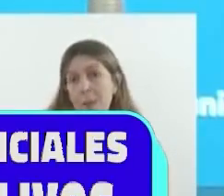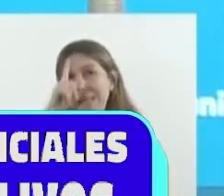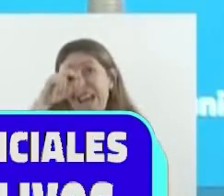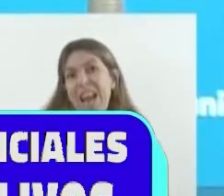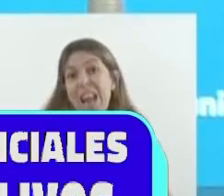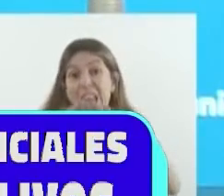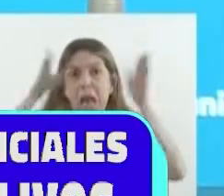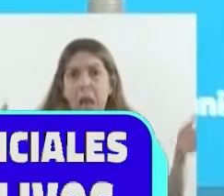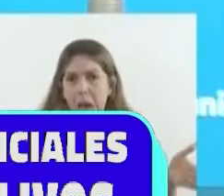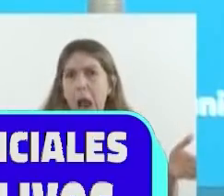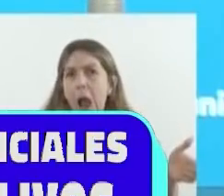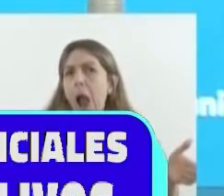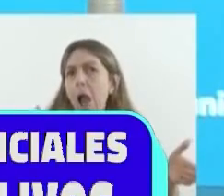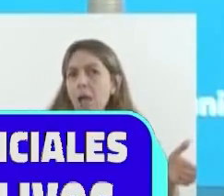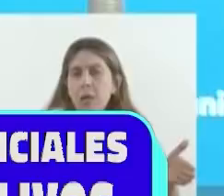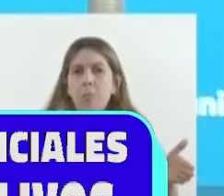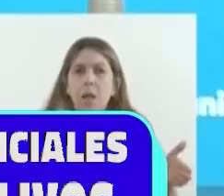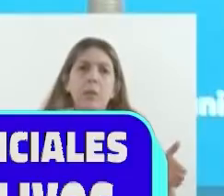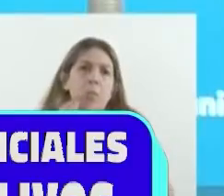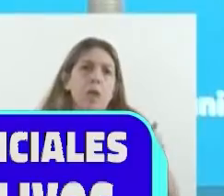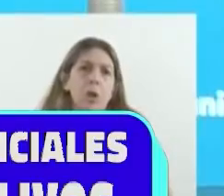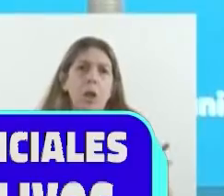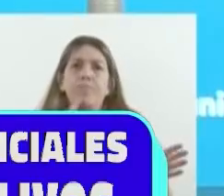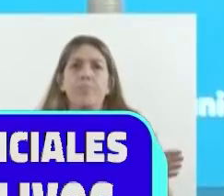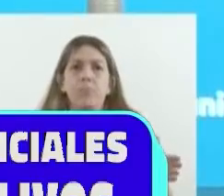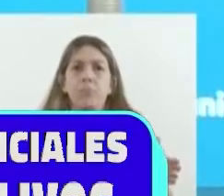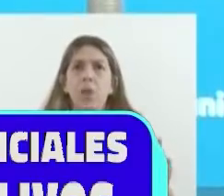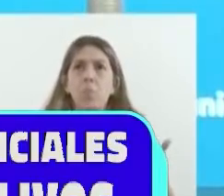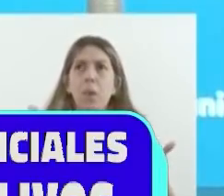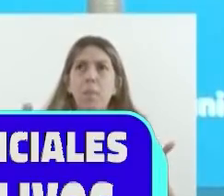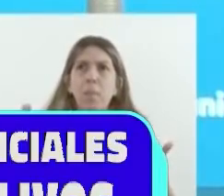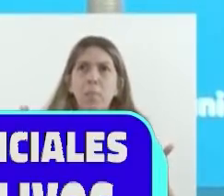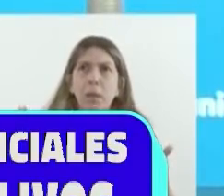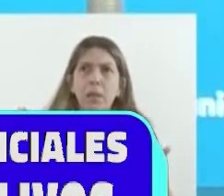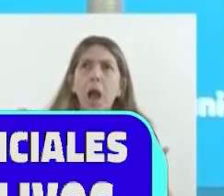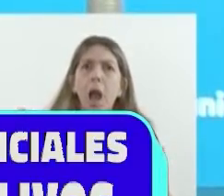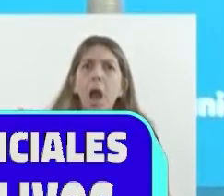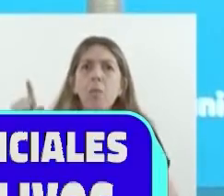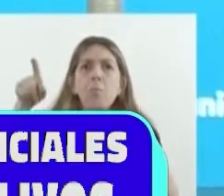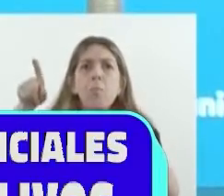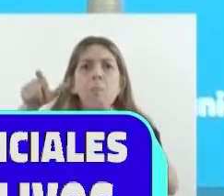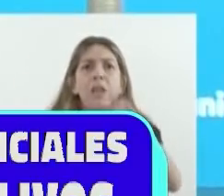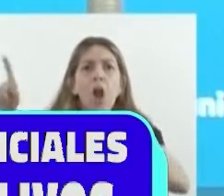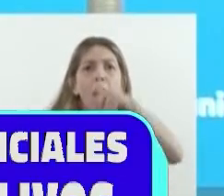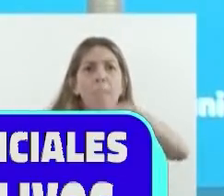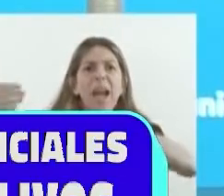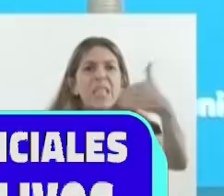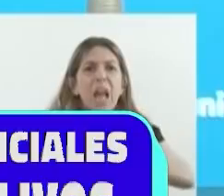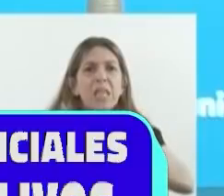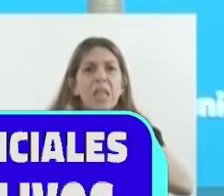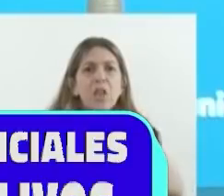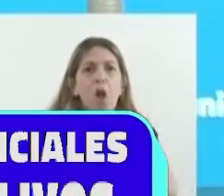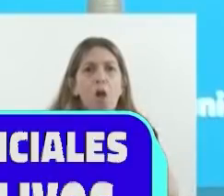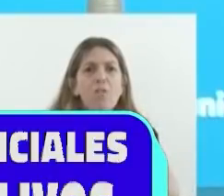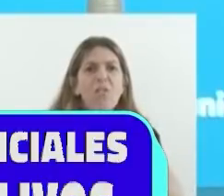ver que durante mucho tiempo la atención COVID se redujo, aprovecharon el momento para